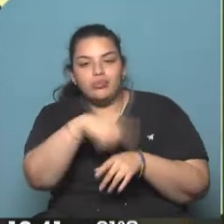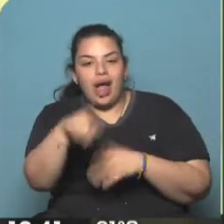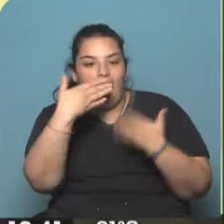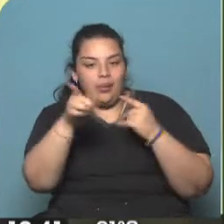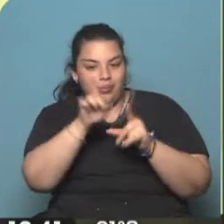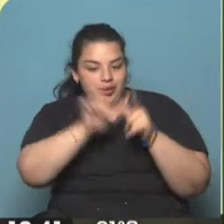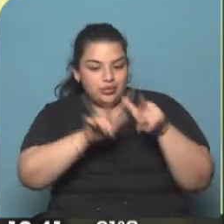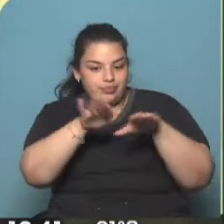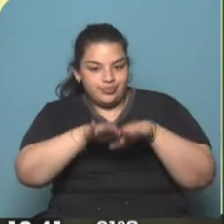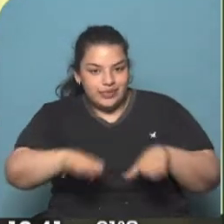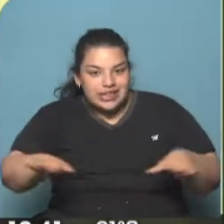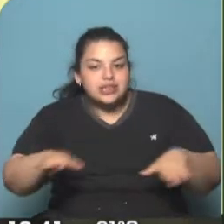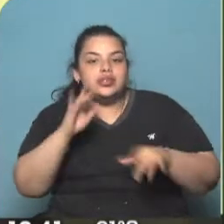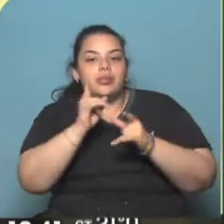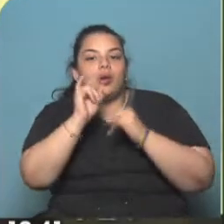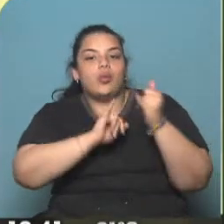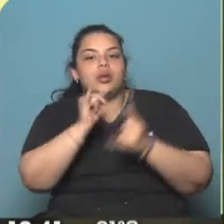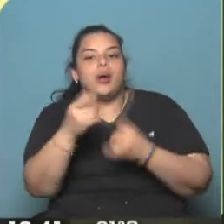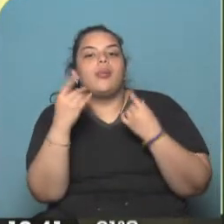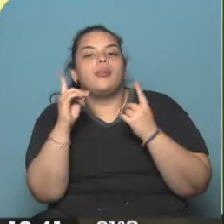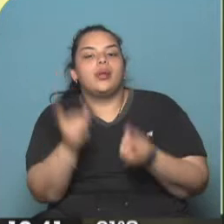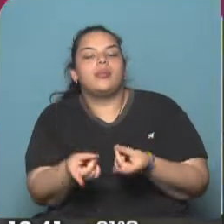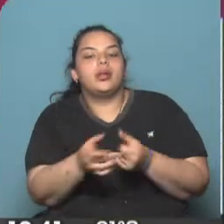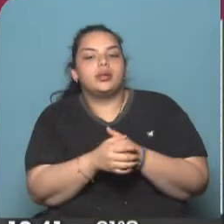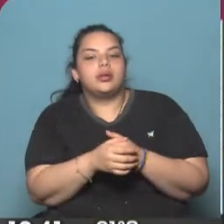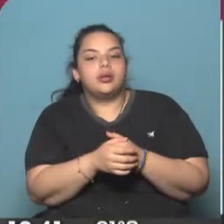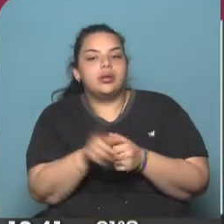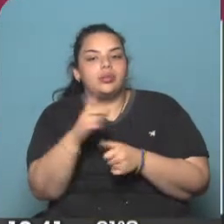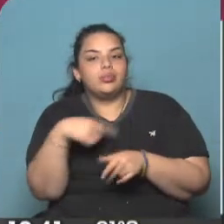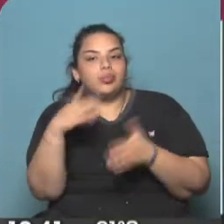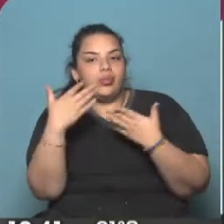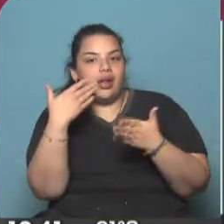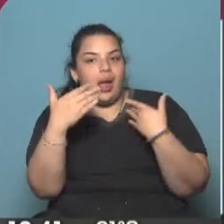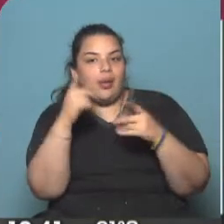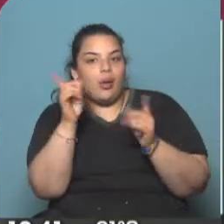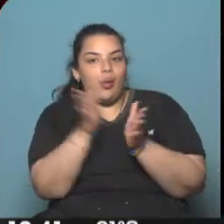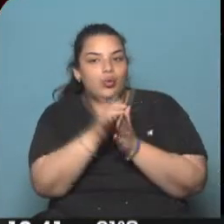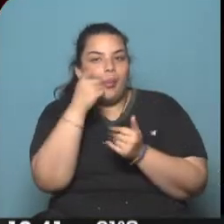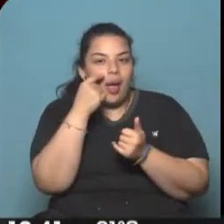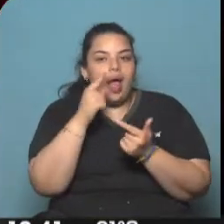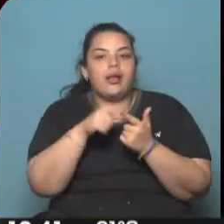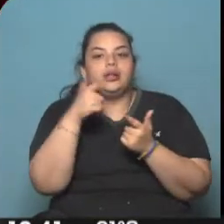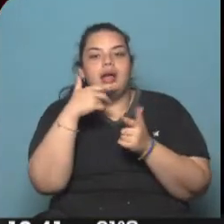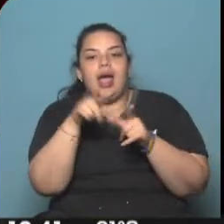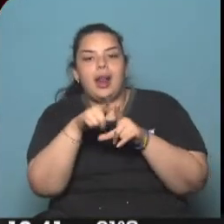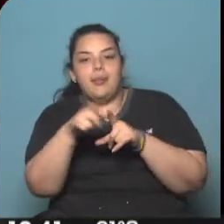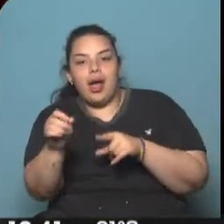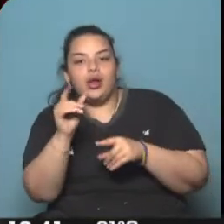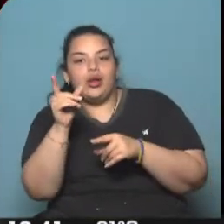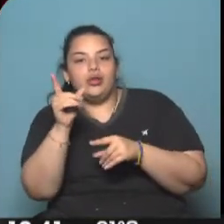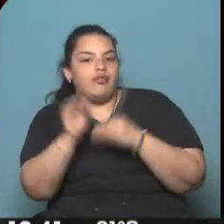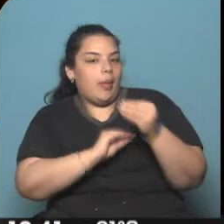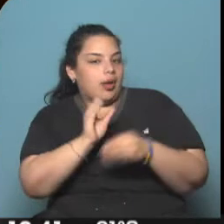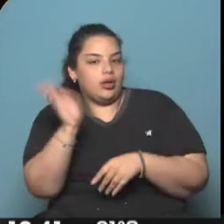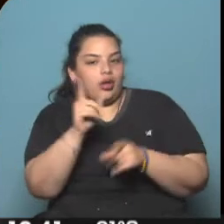les cuenten de la oportunidad, la posibilidad de hablar con los padres, con los hermanos, con los familiares de los desaparecidos,